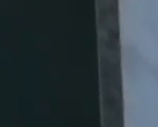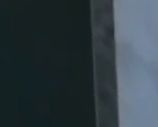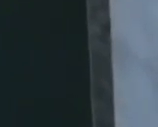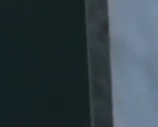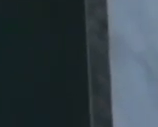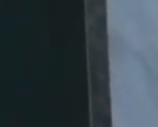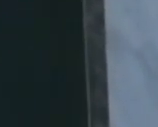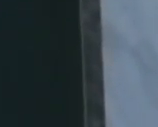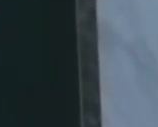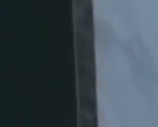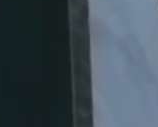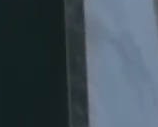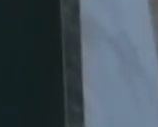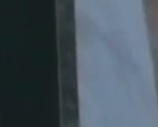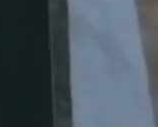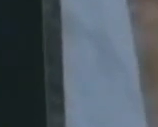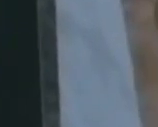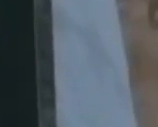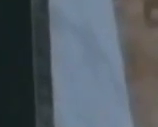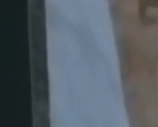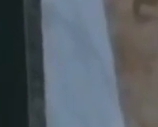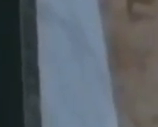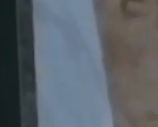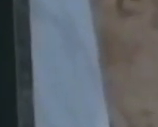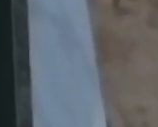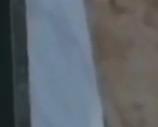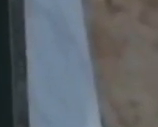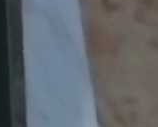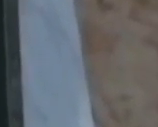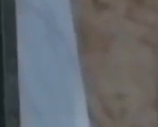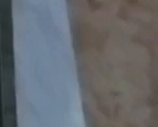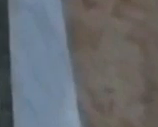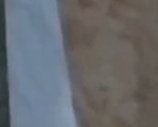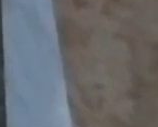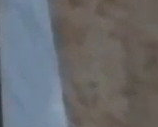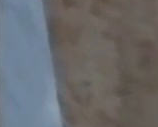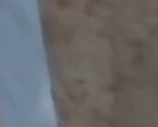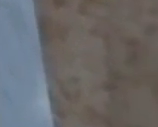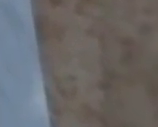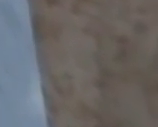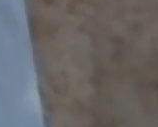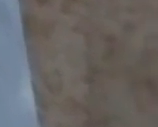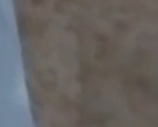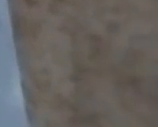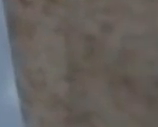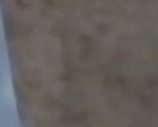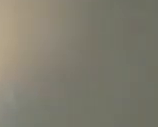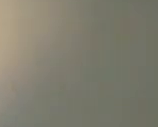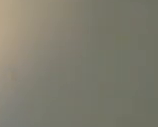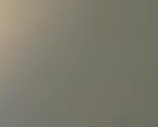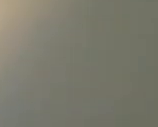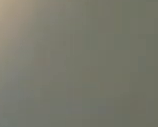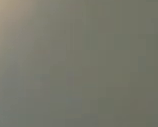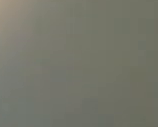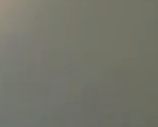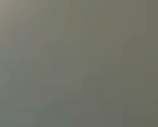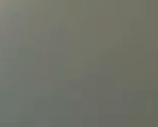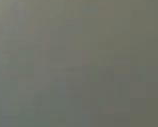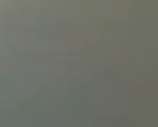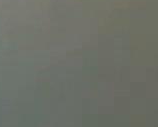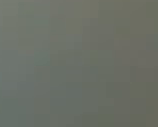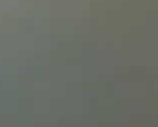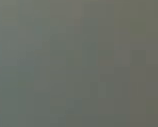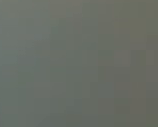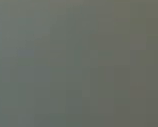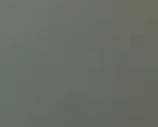de los ascendidos. Incluso los ha felicitado por su carrera militar y agradeció a los oficiales por su